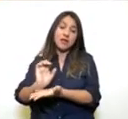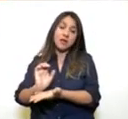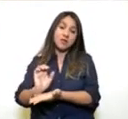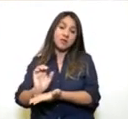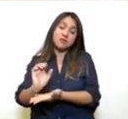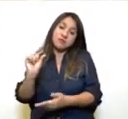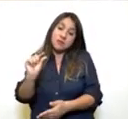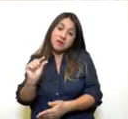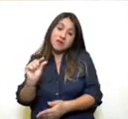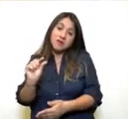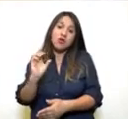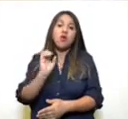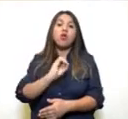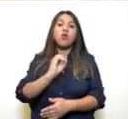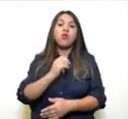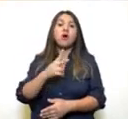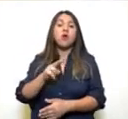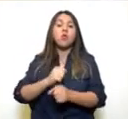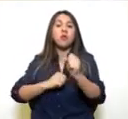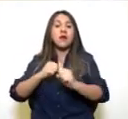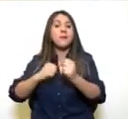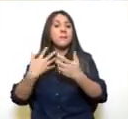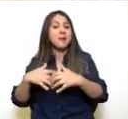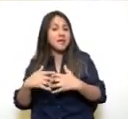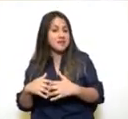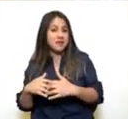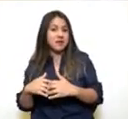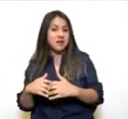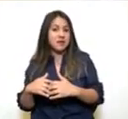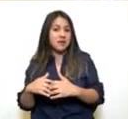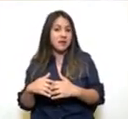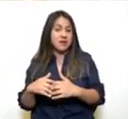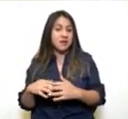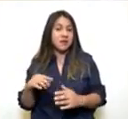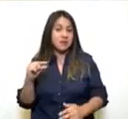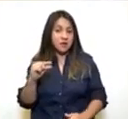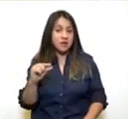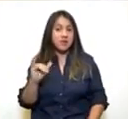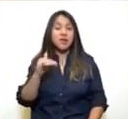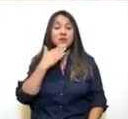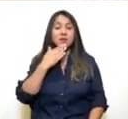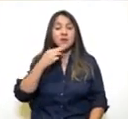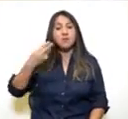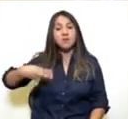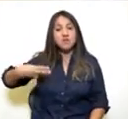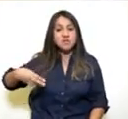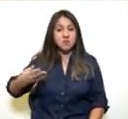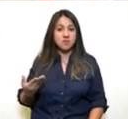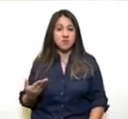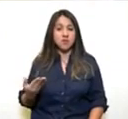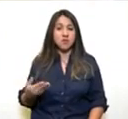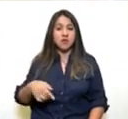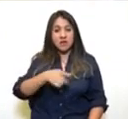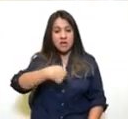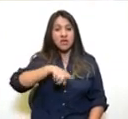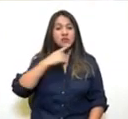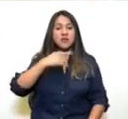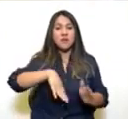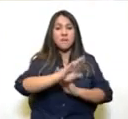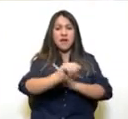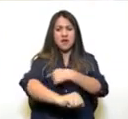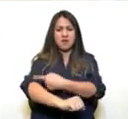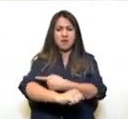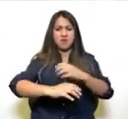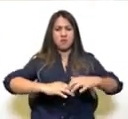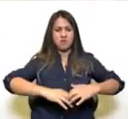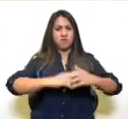a una pyme a una empresa incluso a un municipio uno no le puede